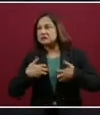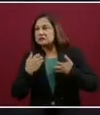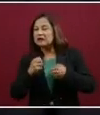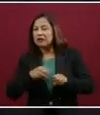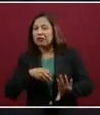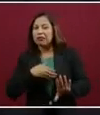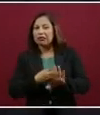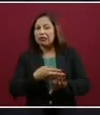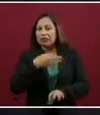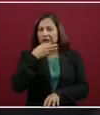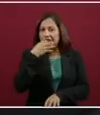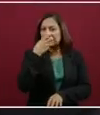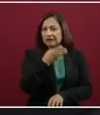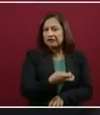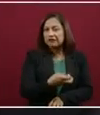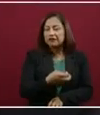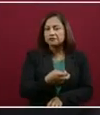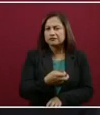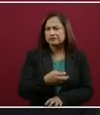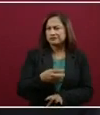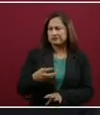no vamos a ceder.